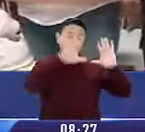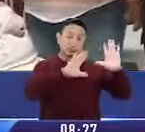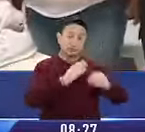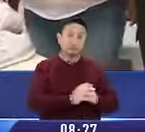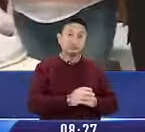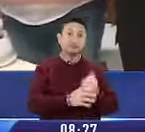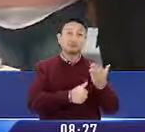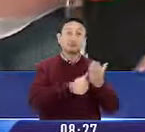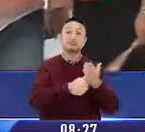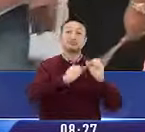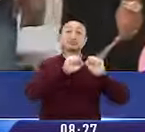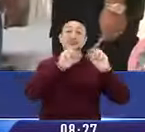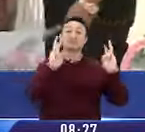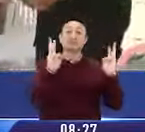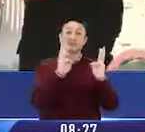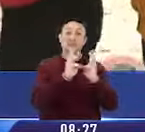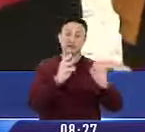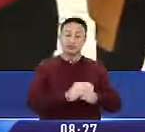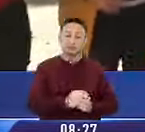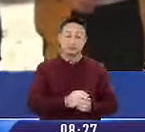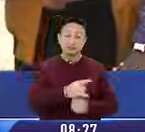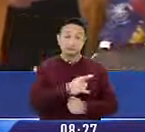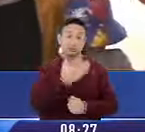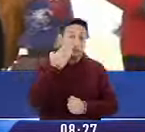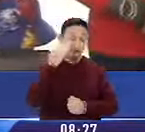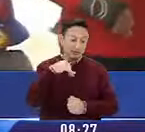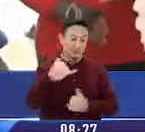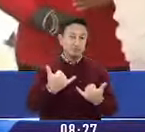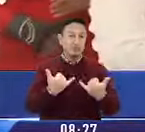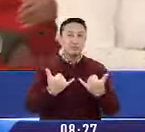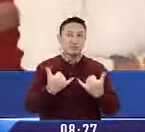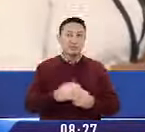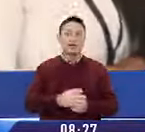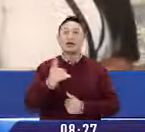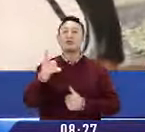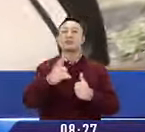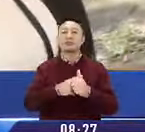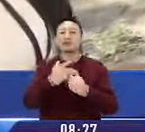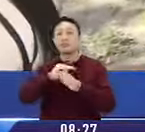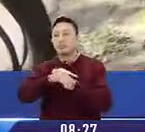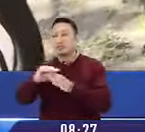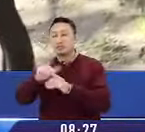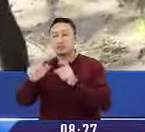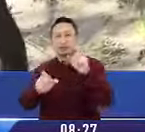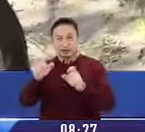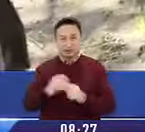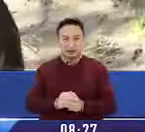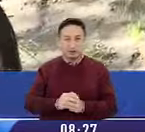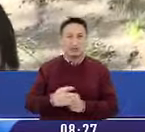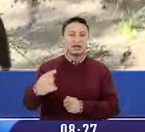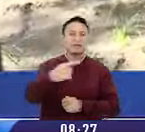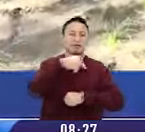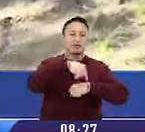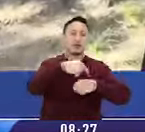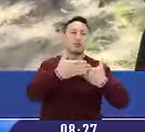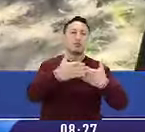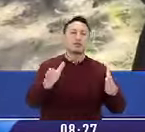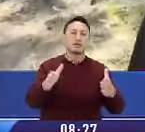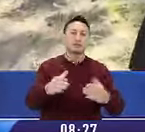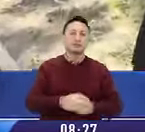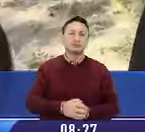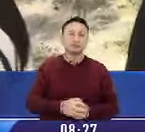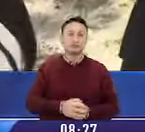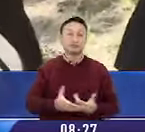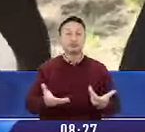coordinadora. Muy buenos días. También, mamita, así que el día de hoy, bueno, primero hacer la invitación a la gente, contarles hasta qué hora va a estar abierta esta feria, y